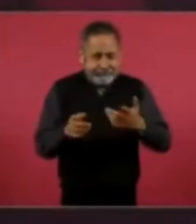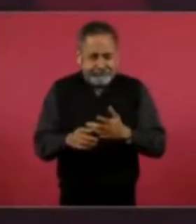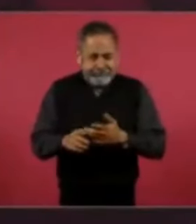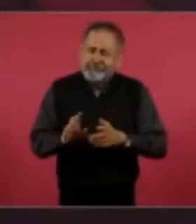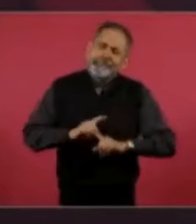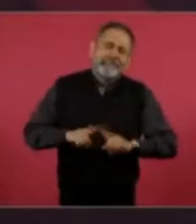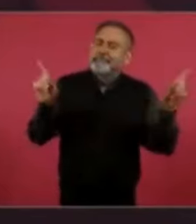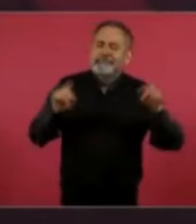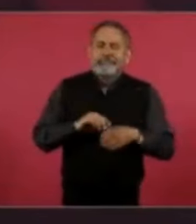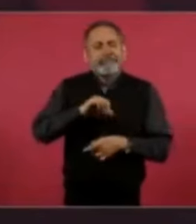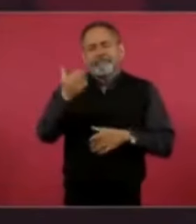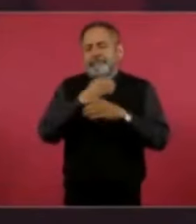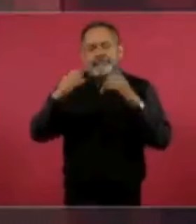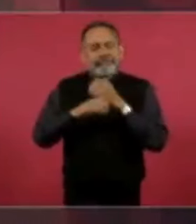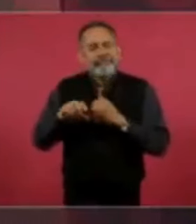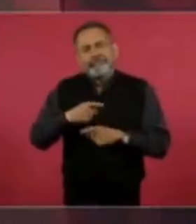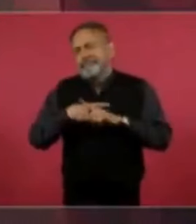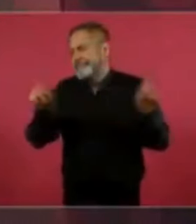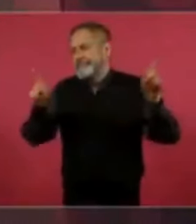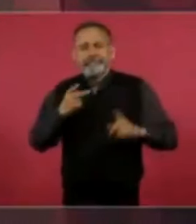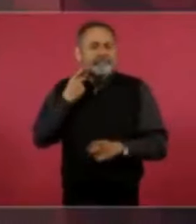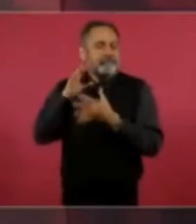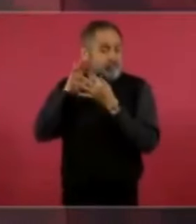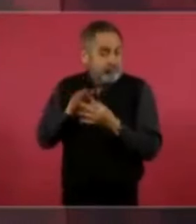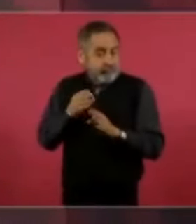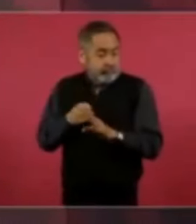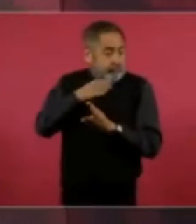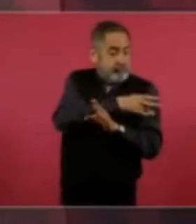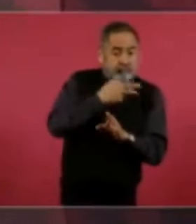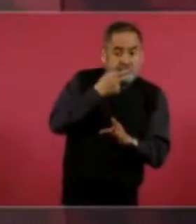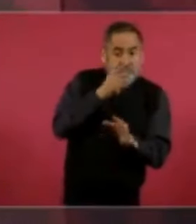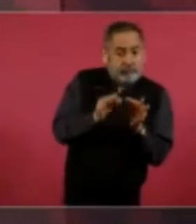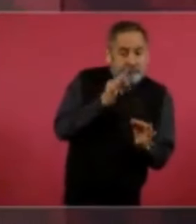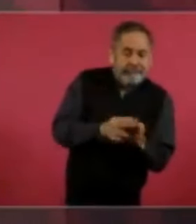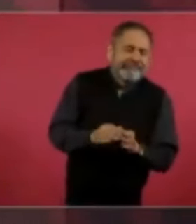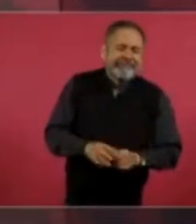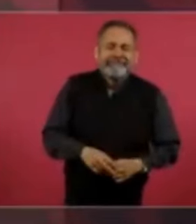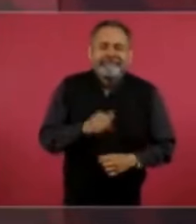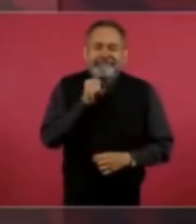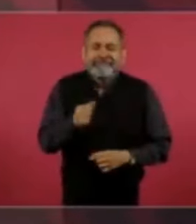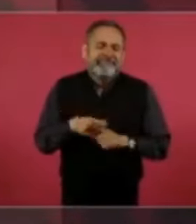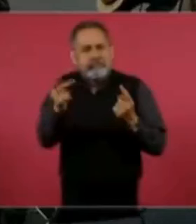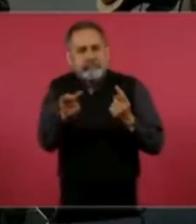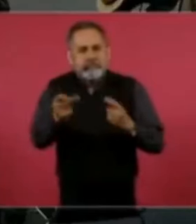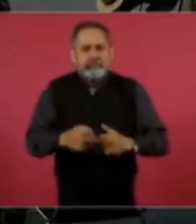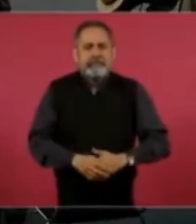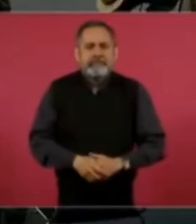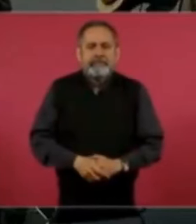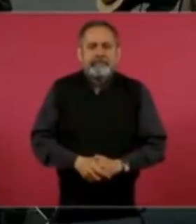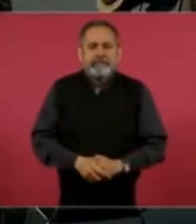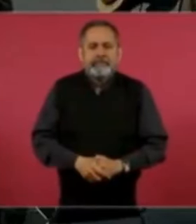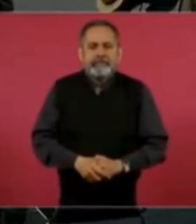campañas estos dichos son así en cualquier momento no importa que haya campaña electoral en Estados Unidos o